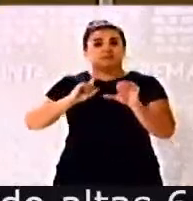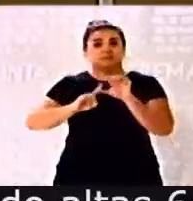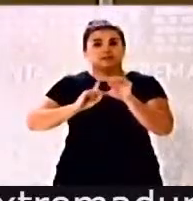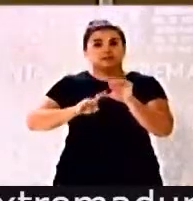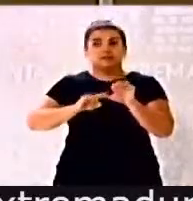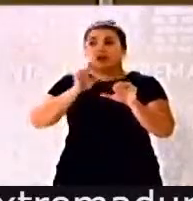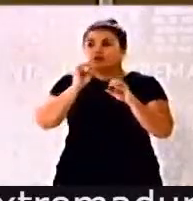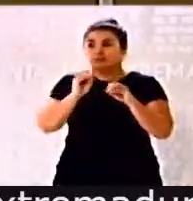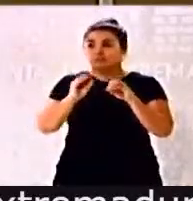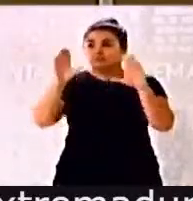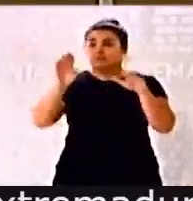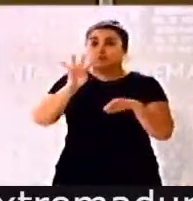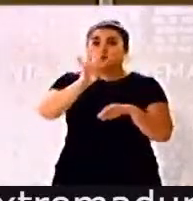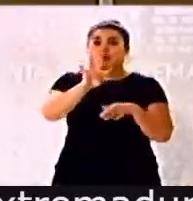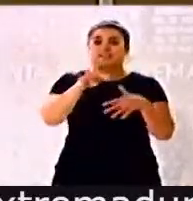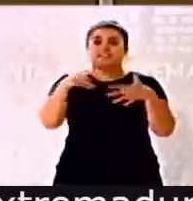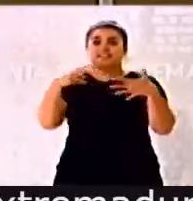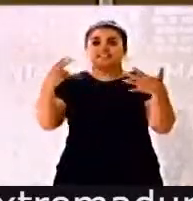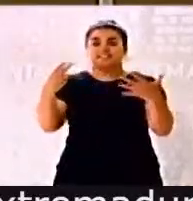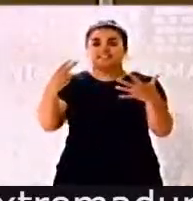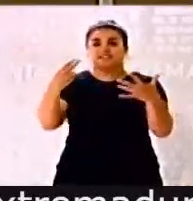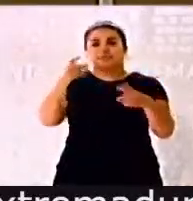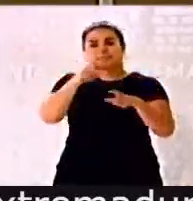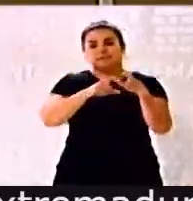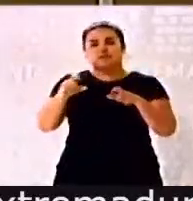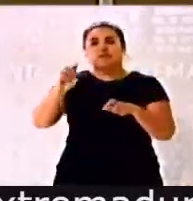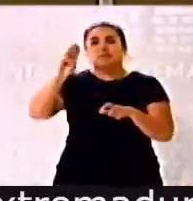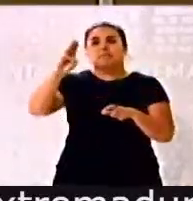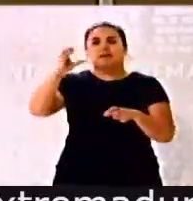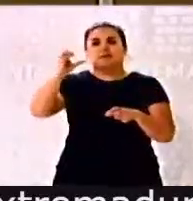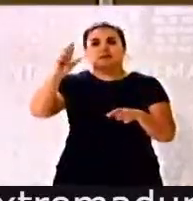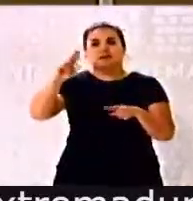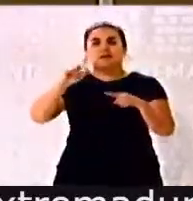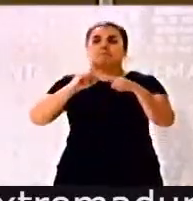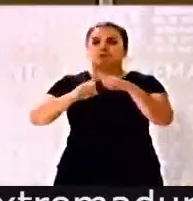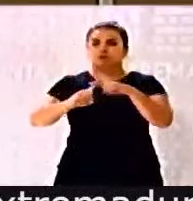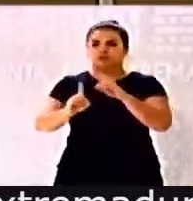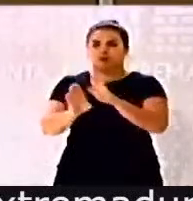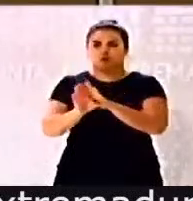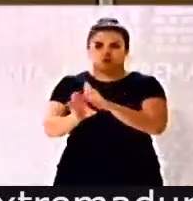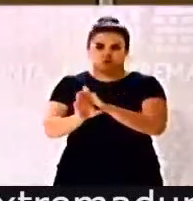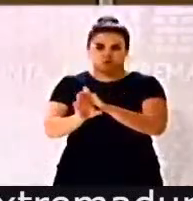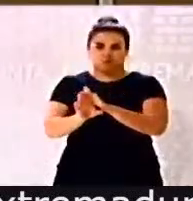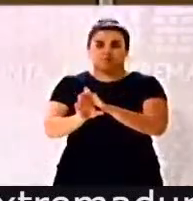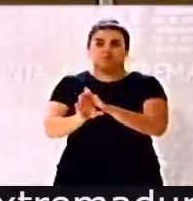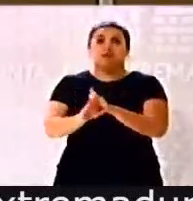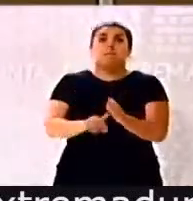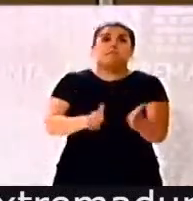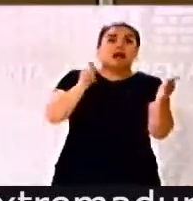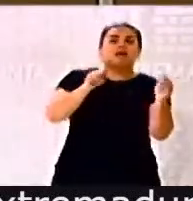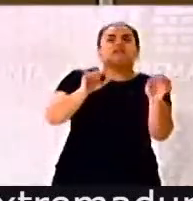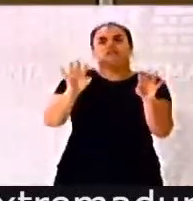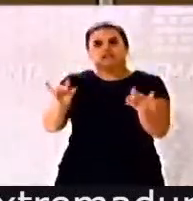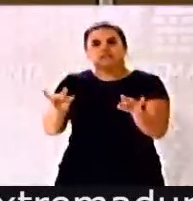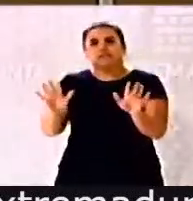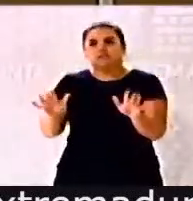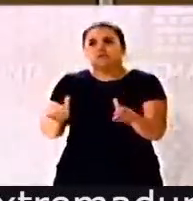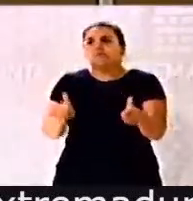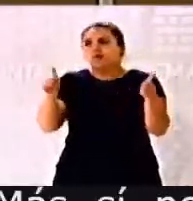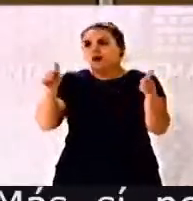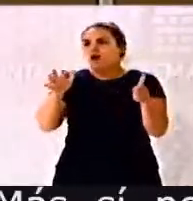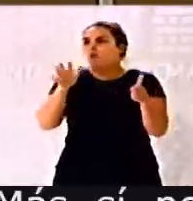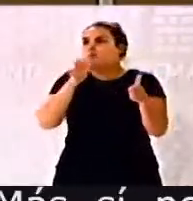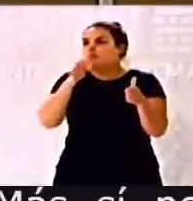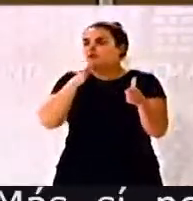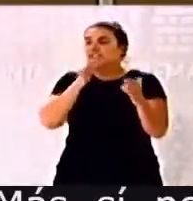tendríamos activos 47 pacientes con PCR positiva. ¿Tenemos más? Sí, pero tenemos más porque tenemos que aislar